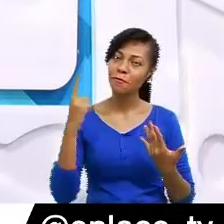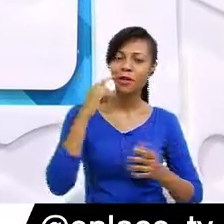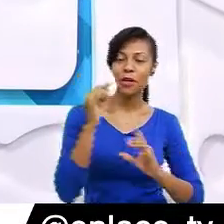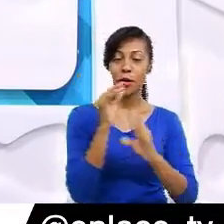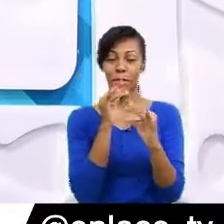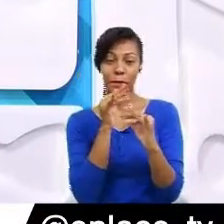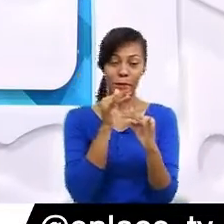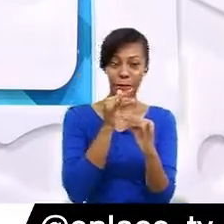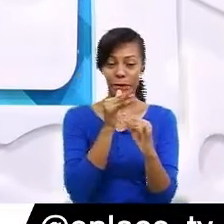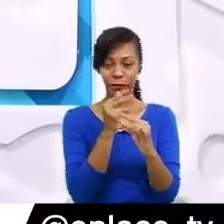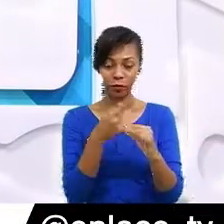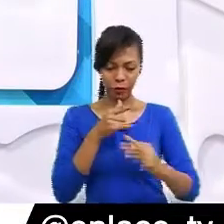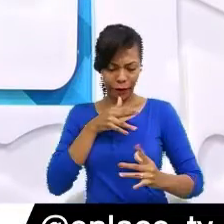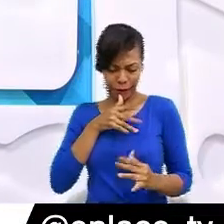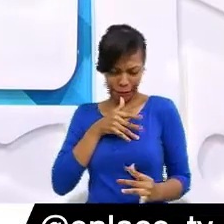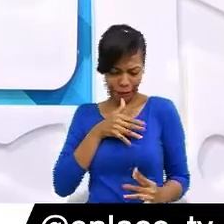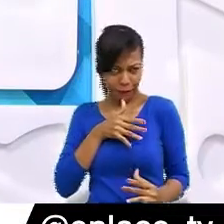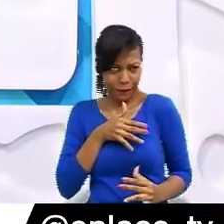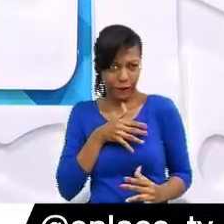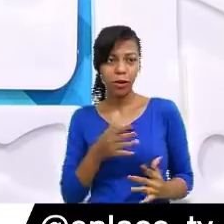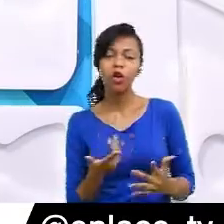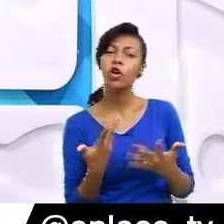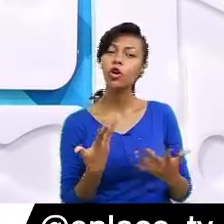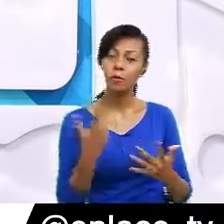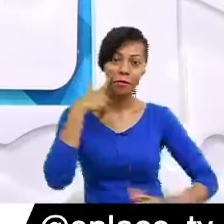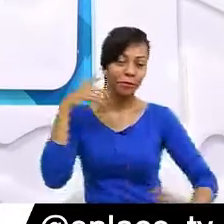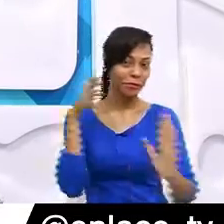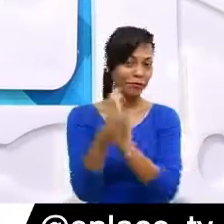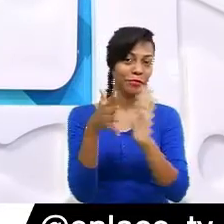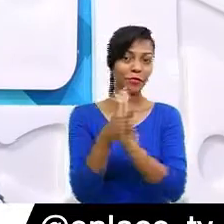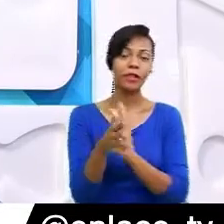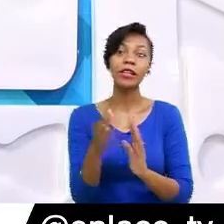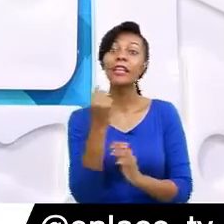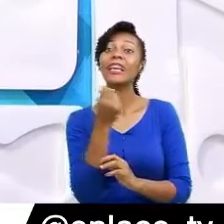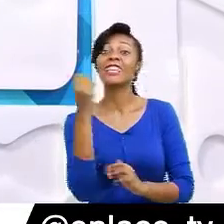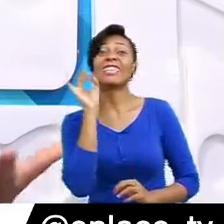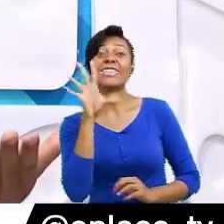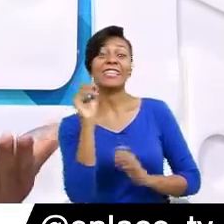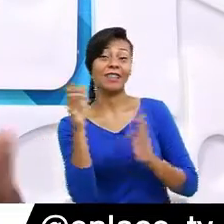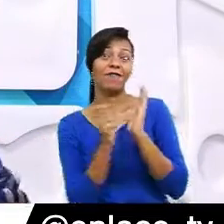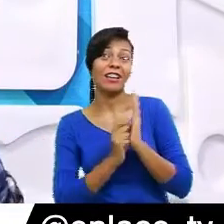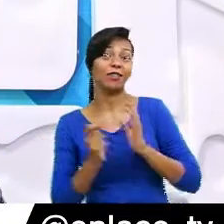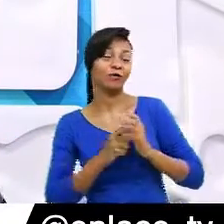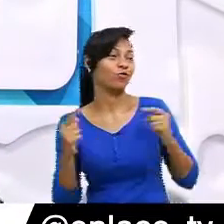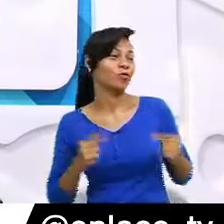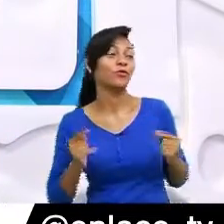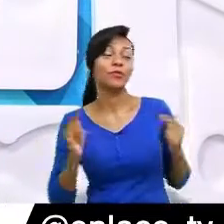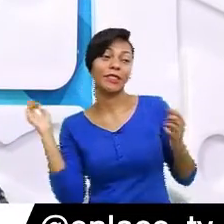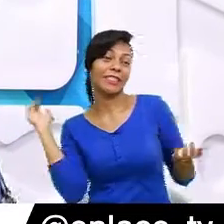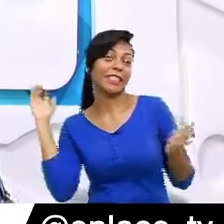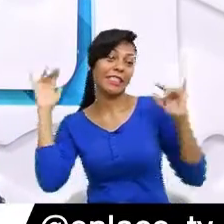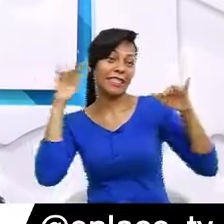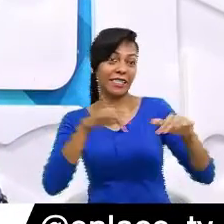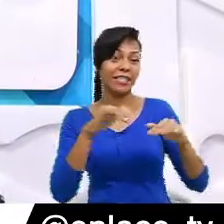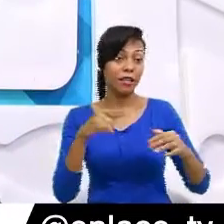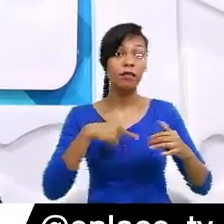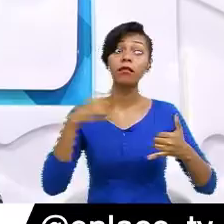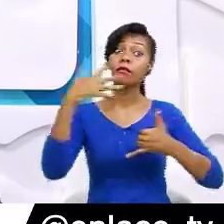de millo. Quiero contarles que esta sería la 15ª vez que el grupo participaría en el evento folclórico